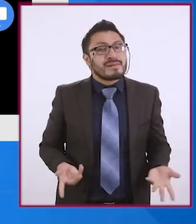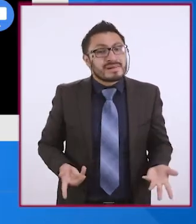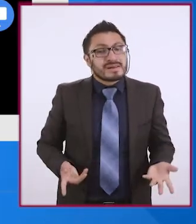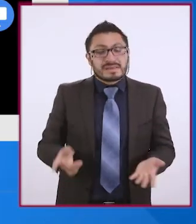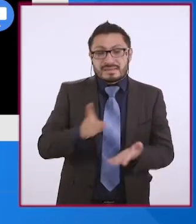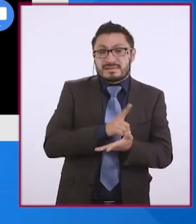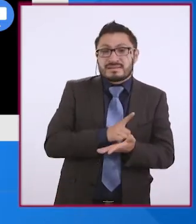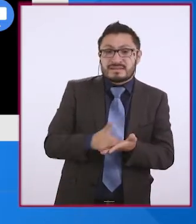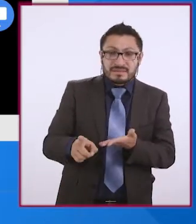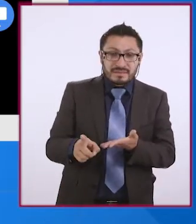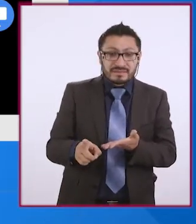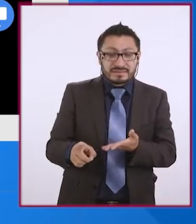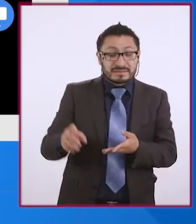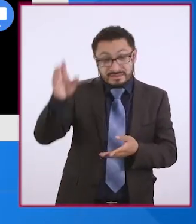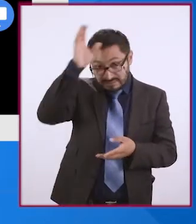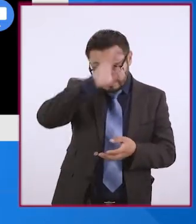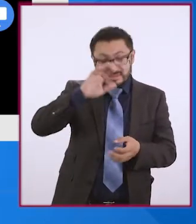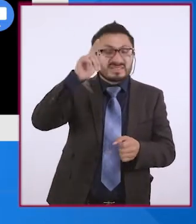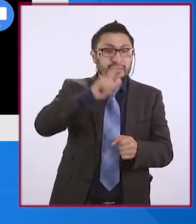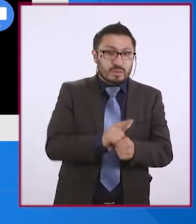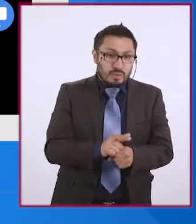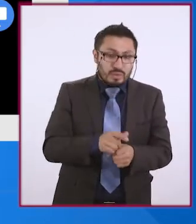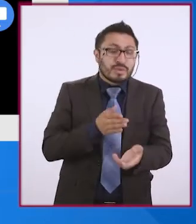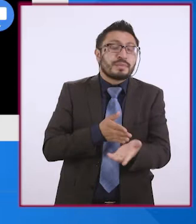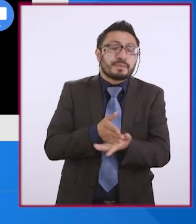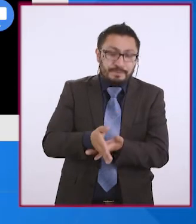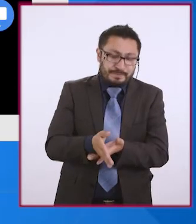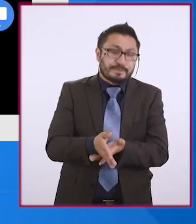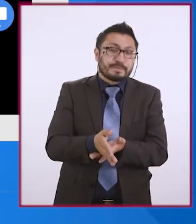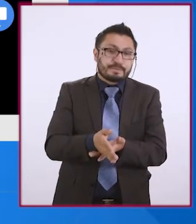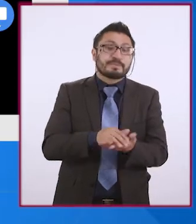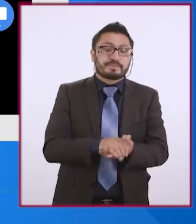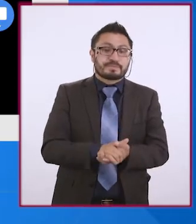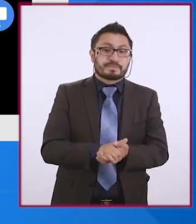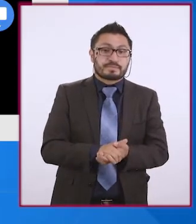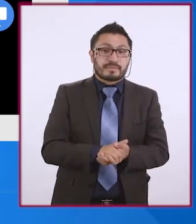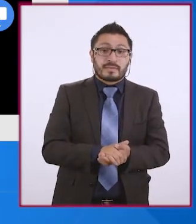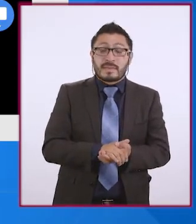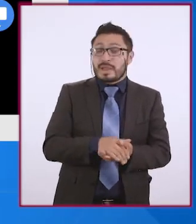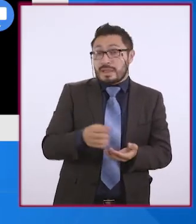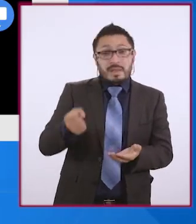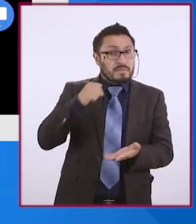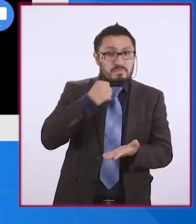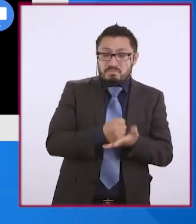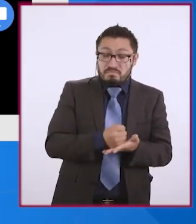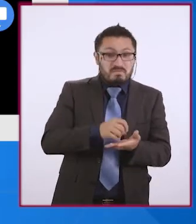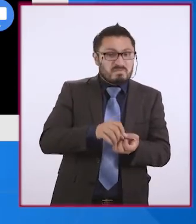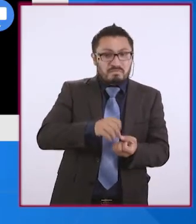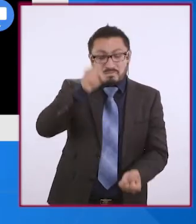el derecho a la cultura, al acceso a la cultura. Y